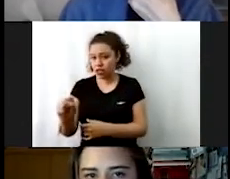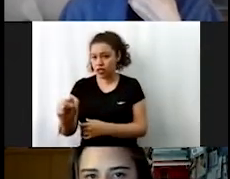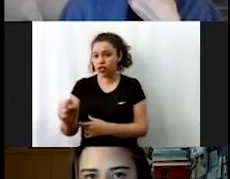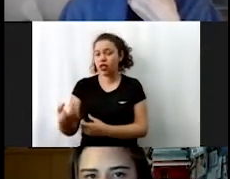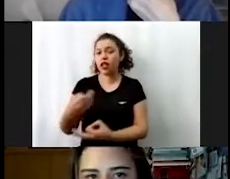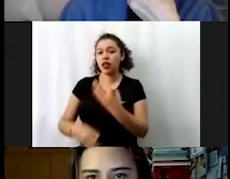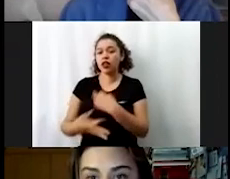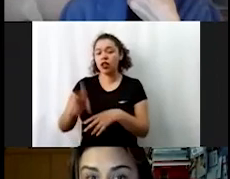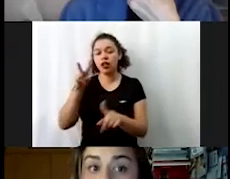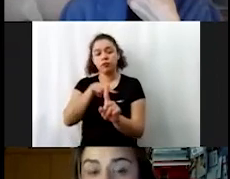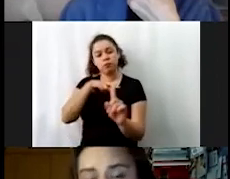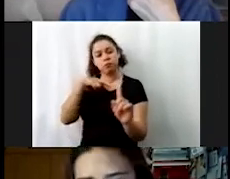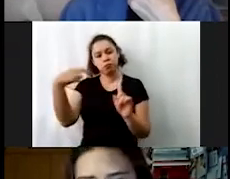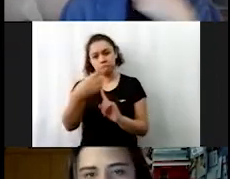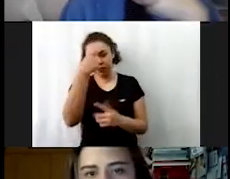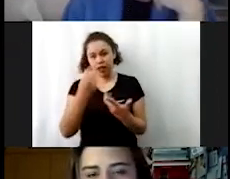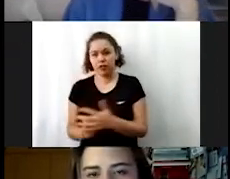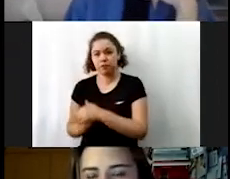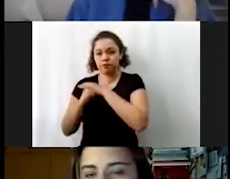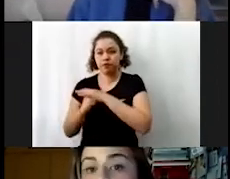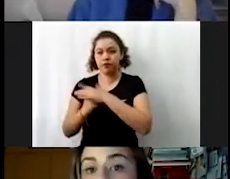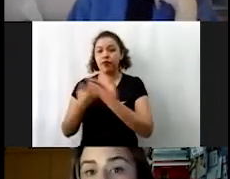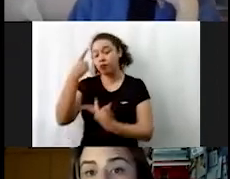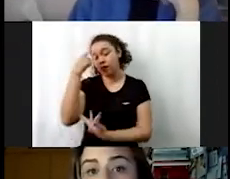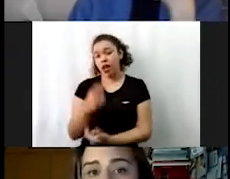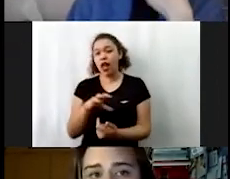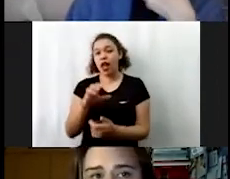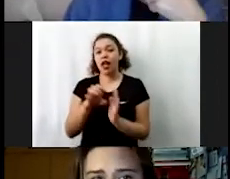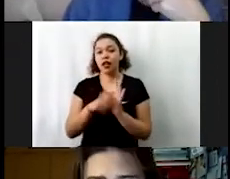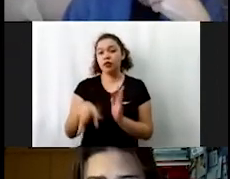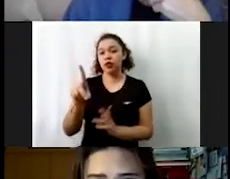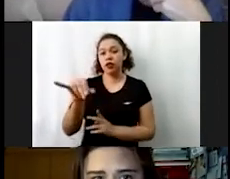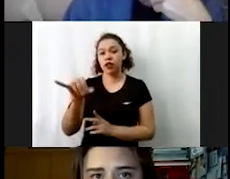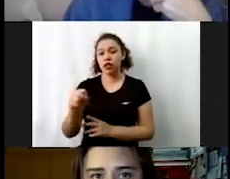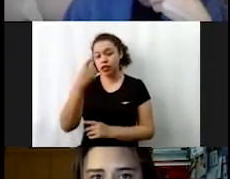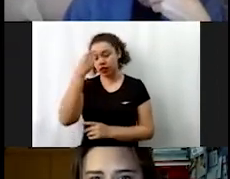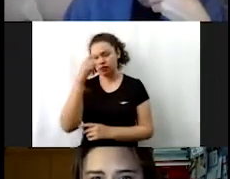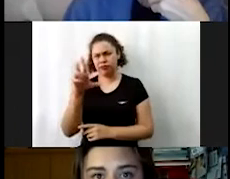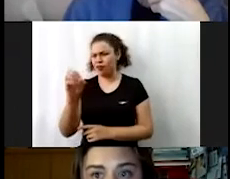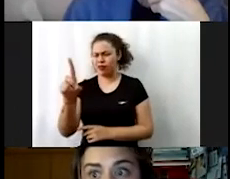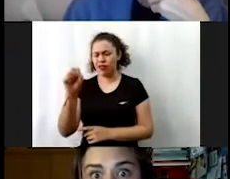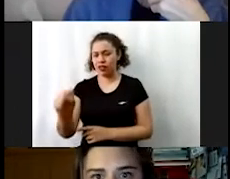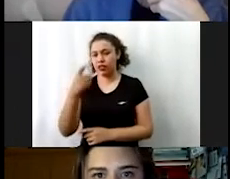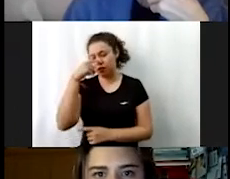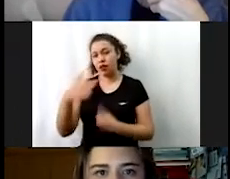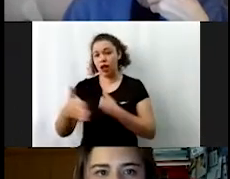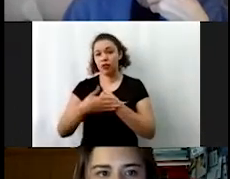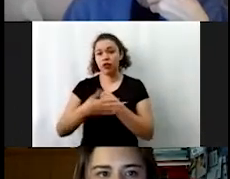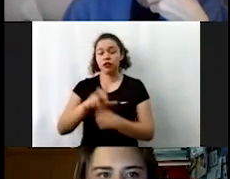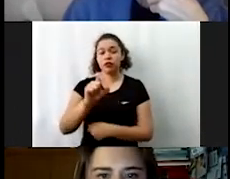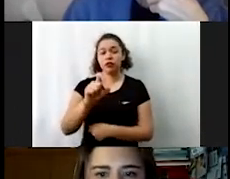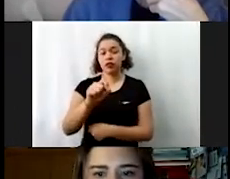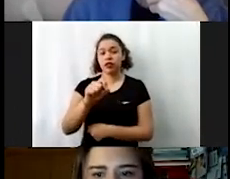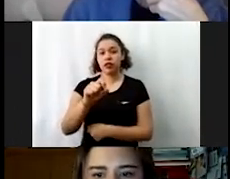visión de sostenibilidad con el ejemplo de los ODS para continuar aún después del 2030 y más porque el tiempo se